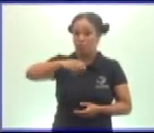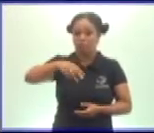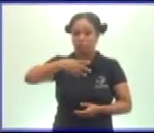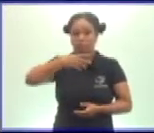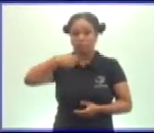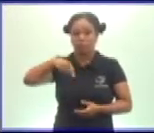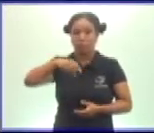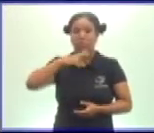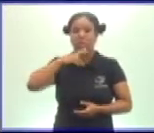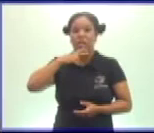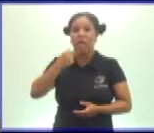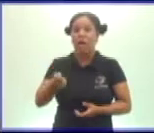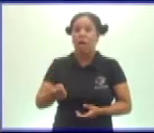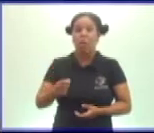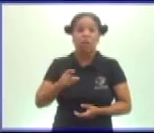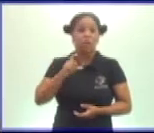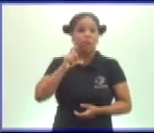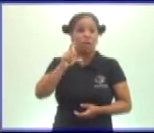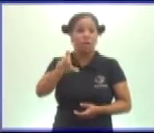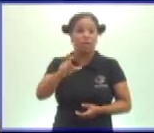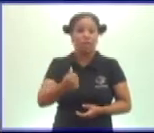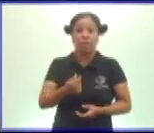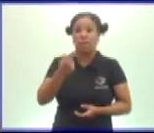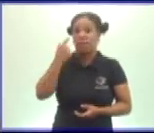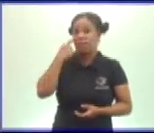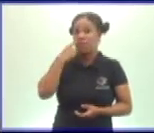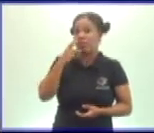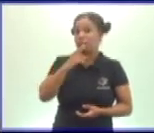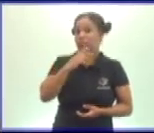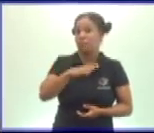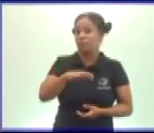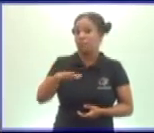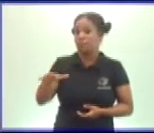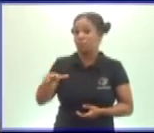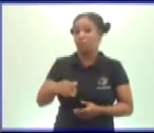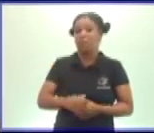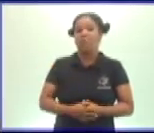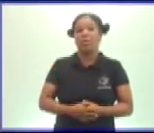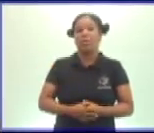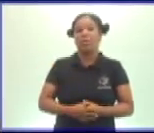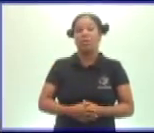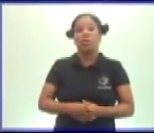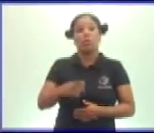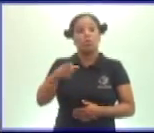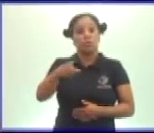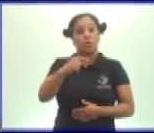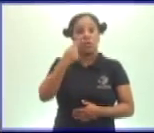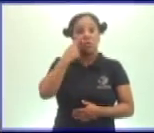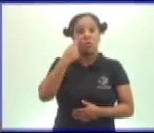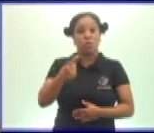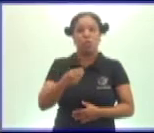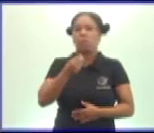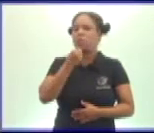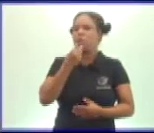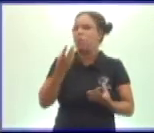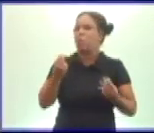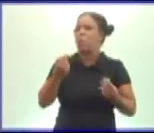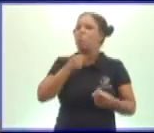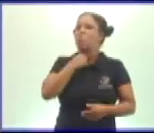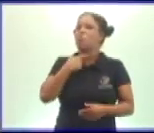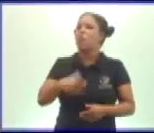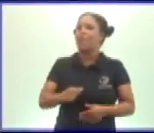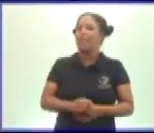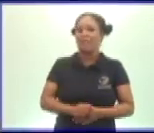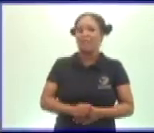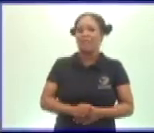su aspecto físico final también es una disolución líquida. Y ustedes conocen que podríamos citar muchísimos más ejemplos,